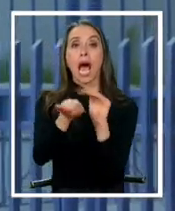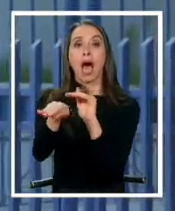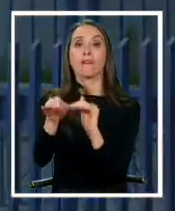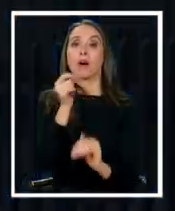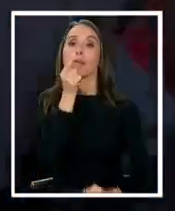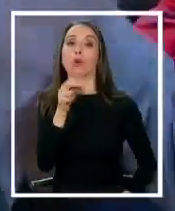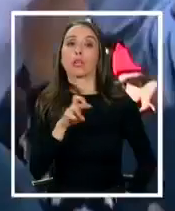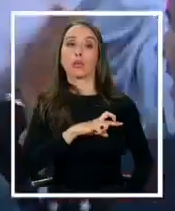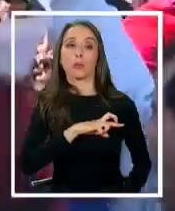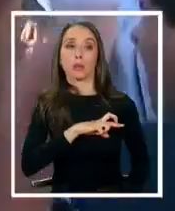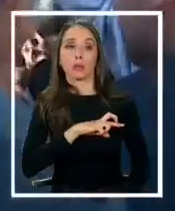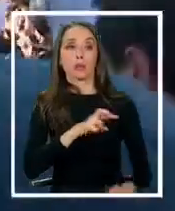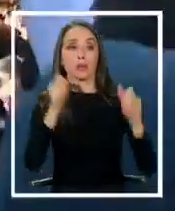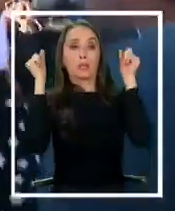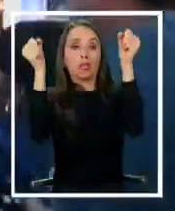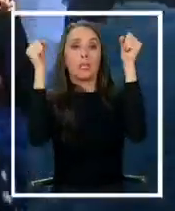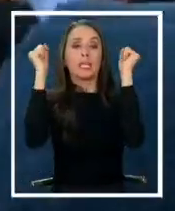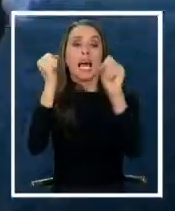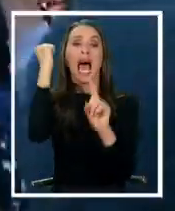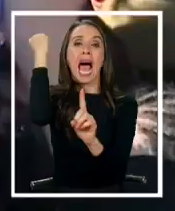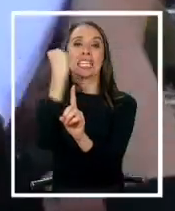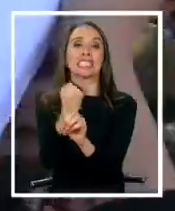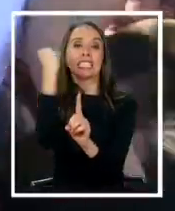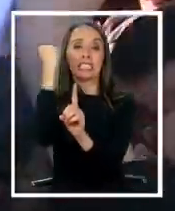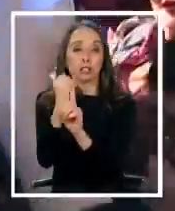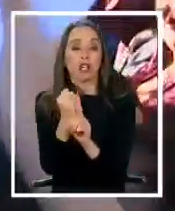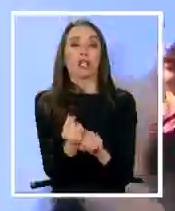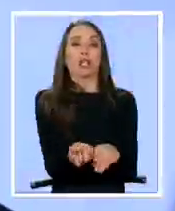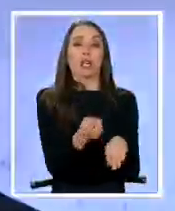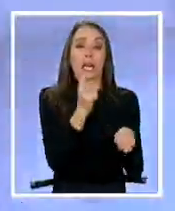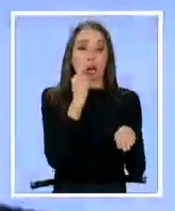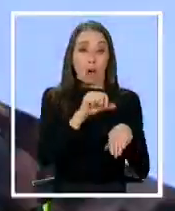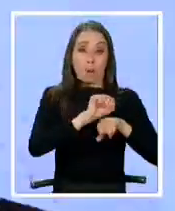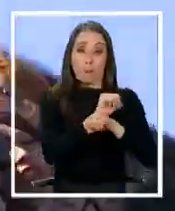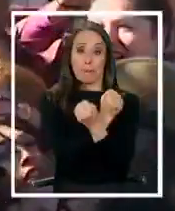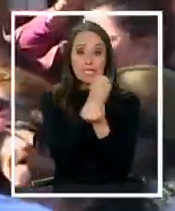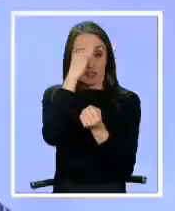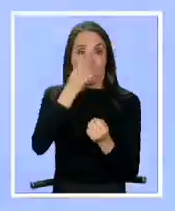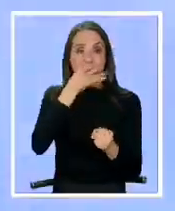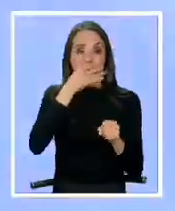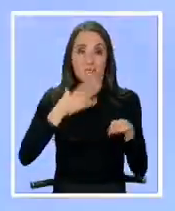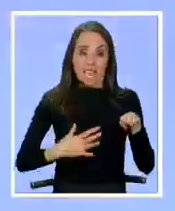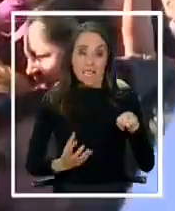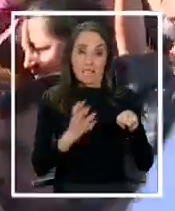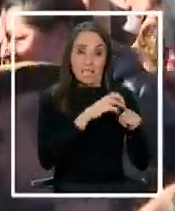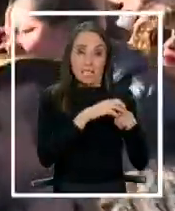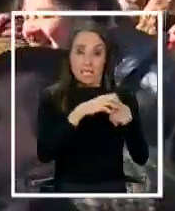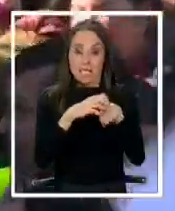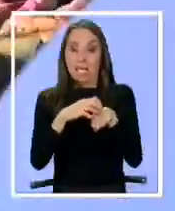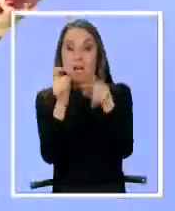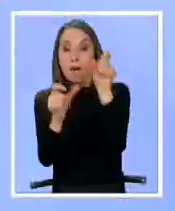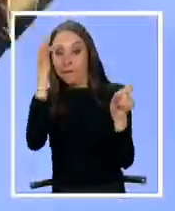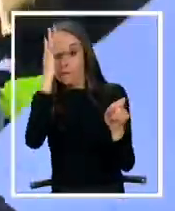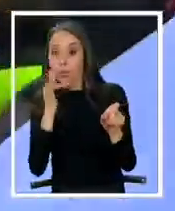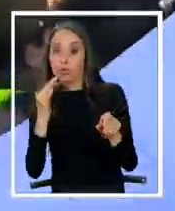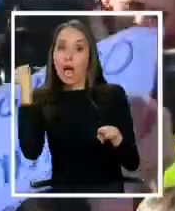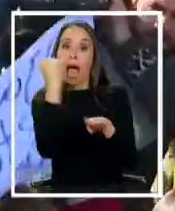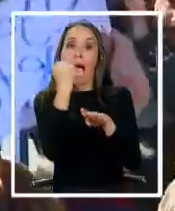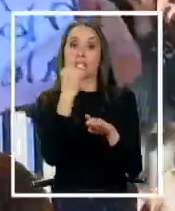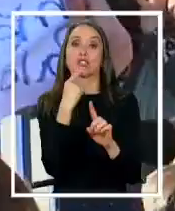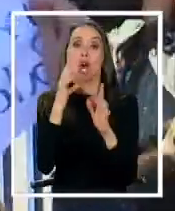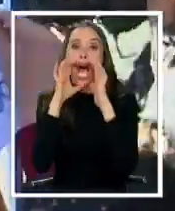al imputado. En cada uno de sus traslados al tribunal ha habido agresiones al personal y vehículos de